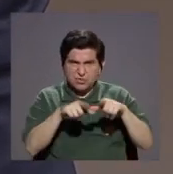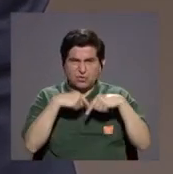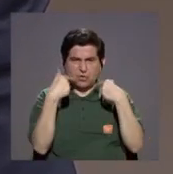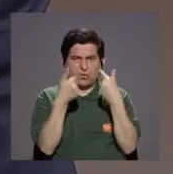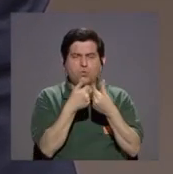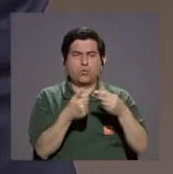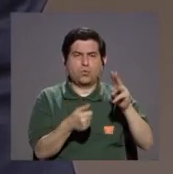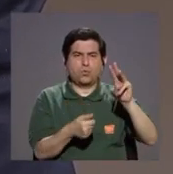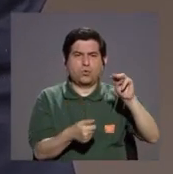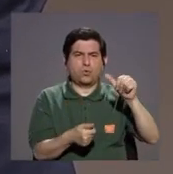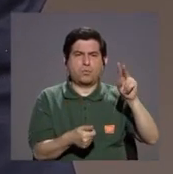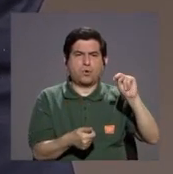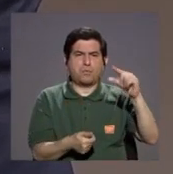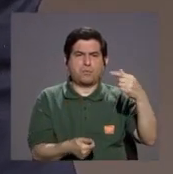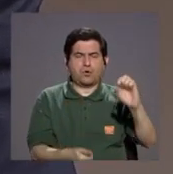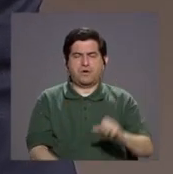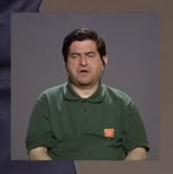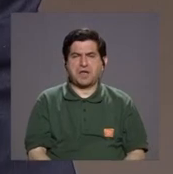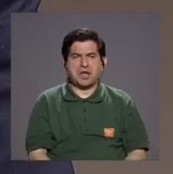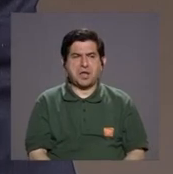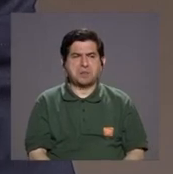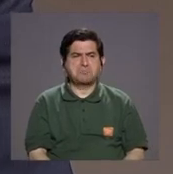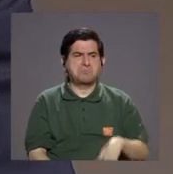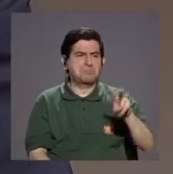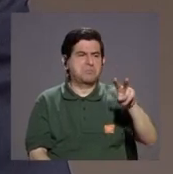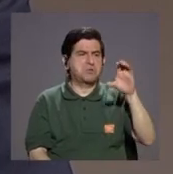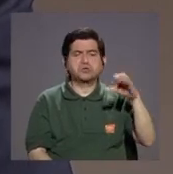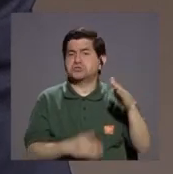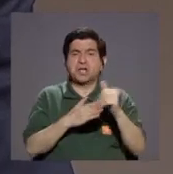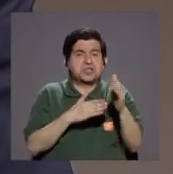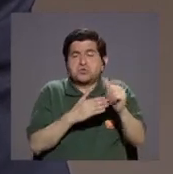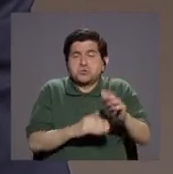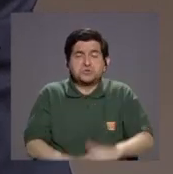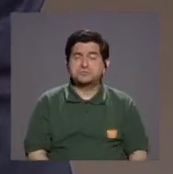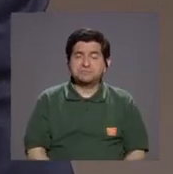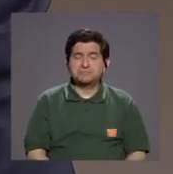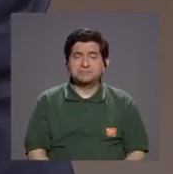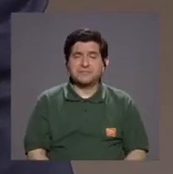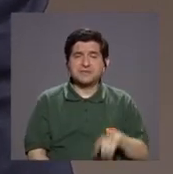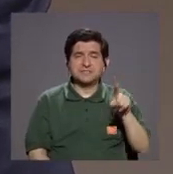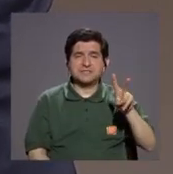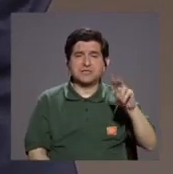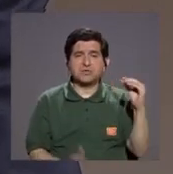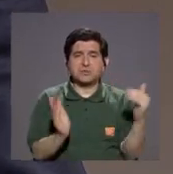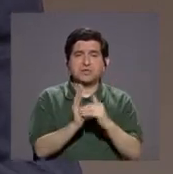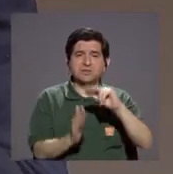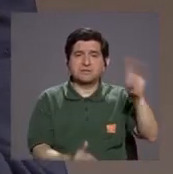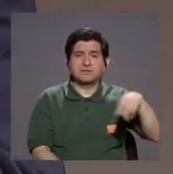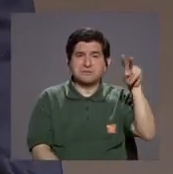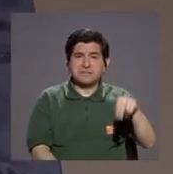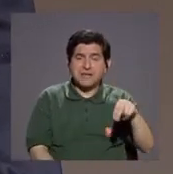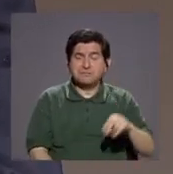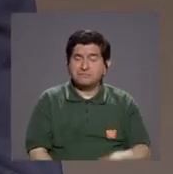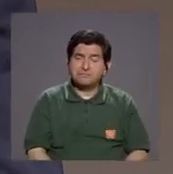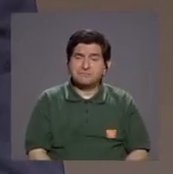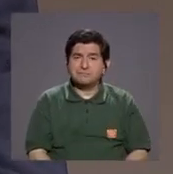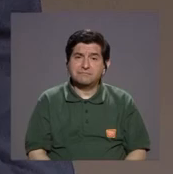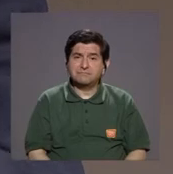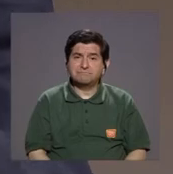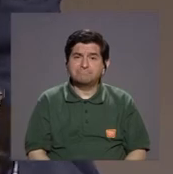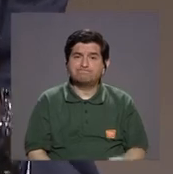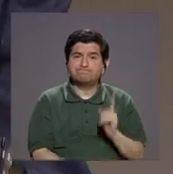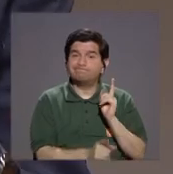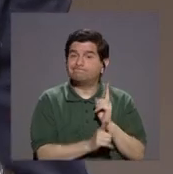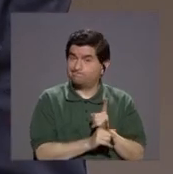monge es un crédito de 200 dólares o sea estamos hablando de 120 mil colones entonces efectivamente